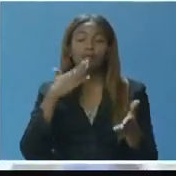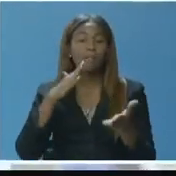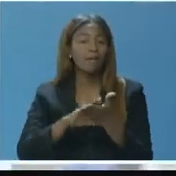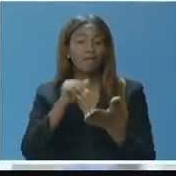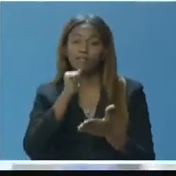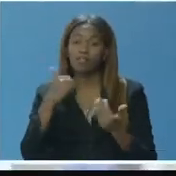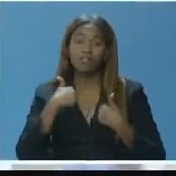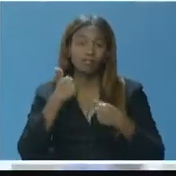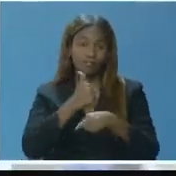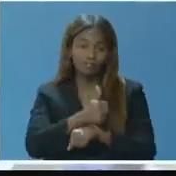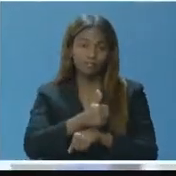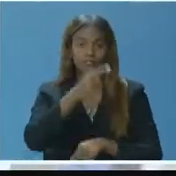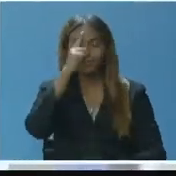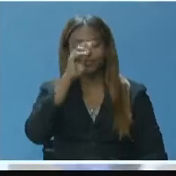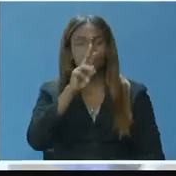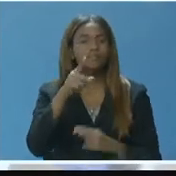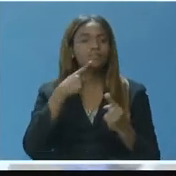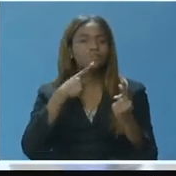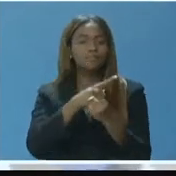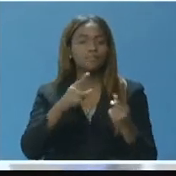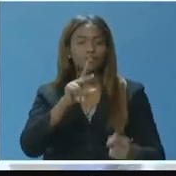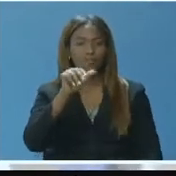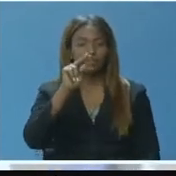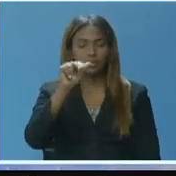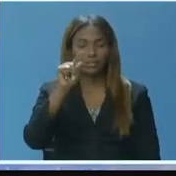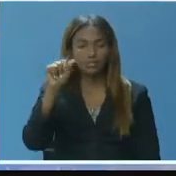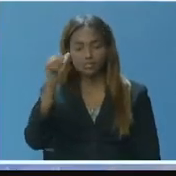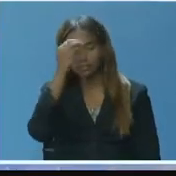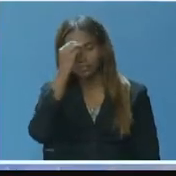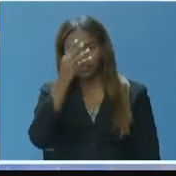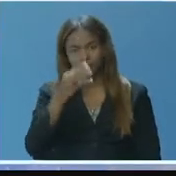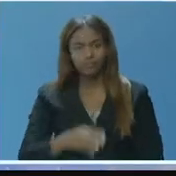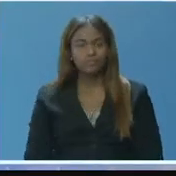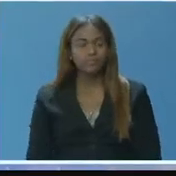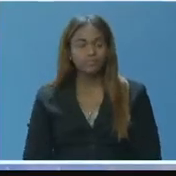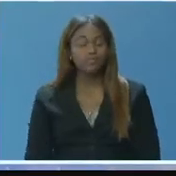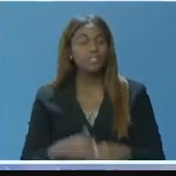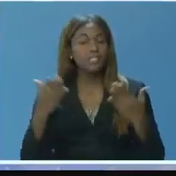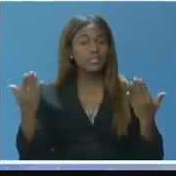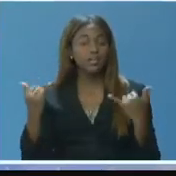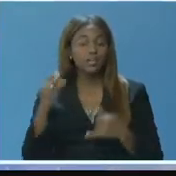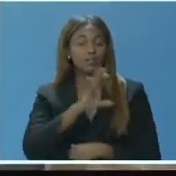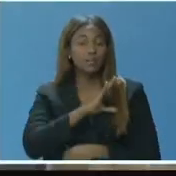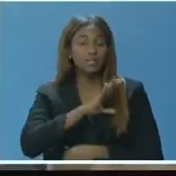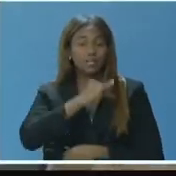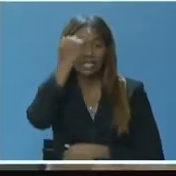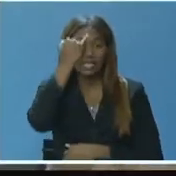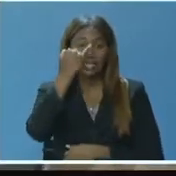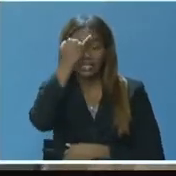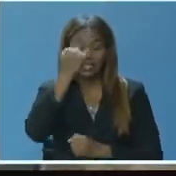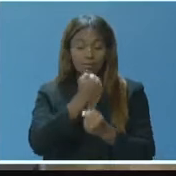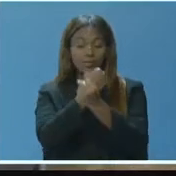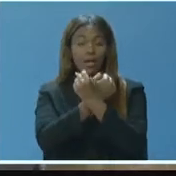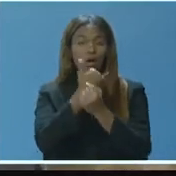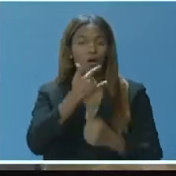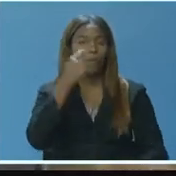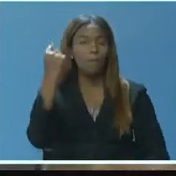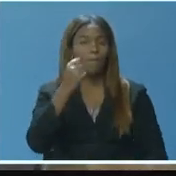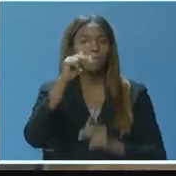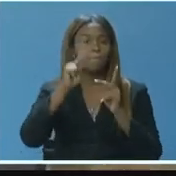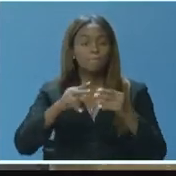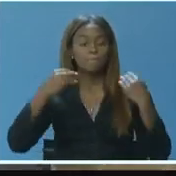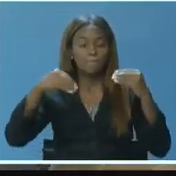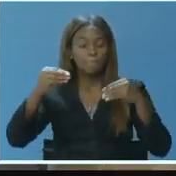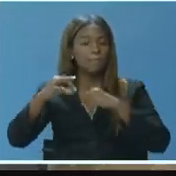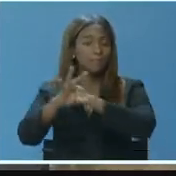delictivos. Para 4RD Noticias, Ramón Santana Álvarez. Bueno, señores, y la policía italiana desmanteló este martes una red internacional de